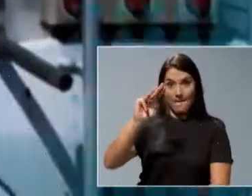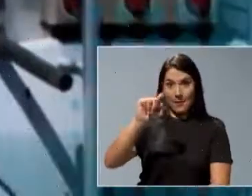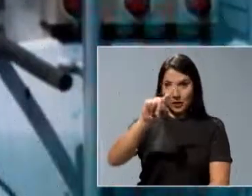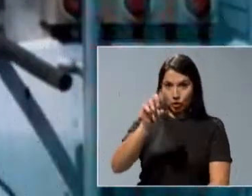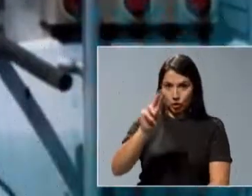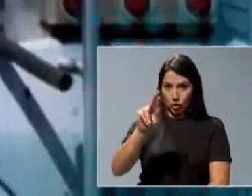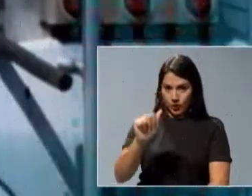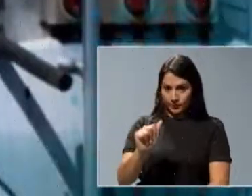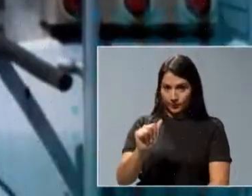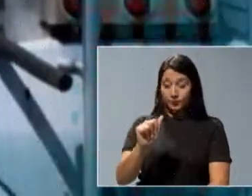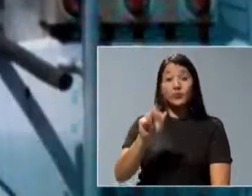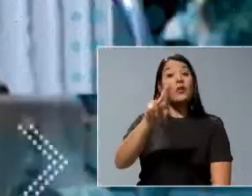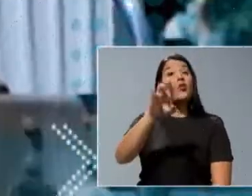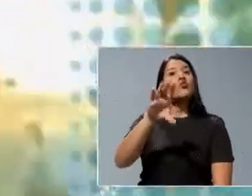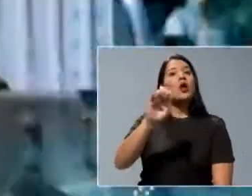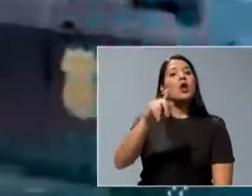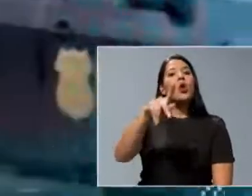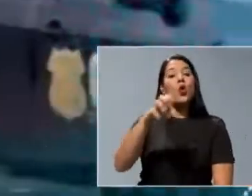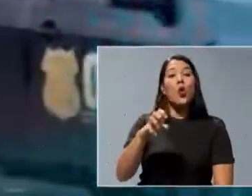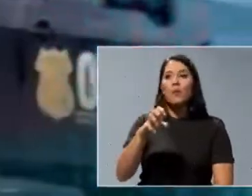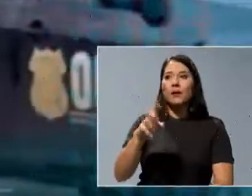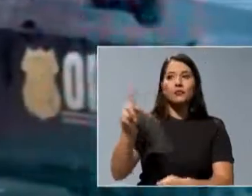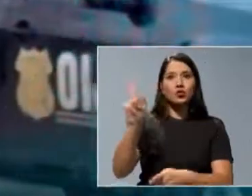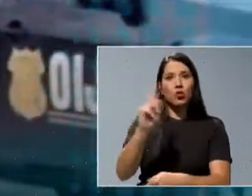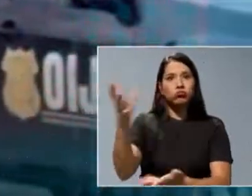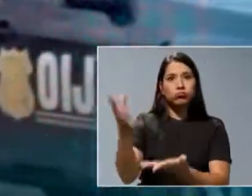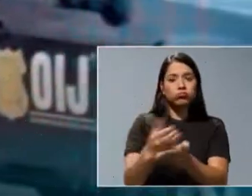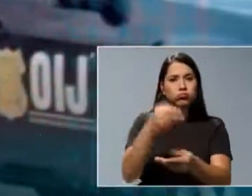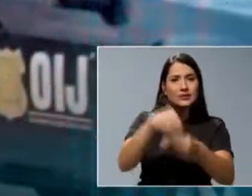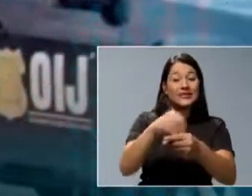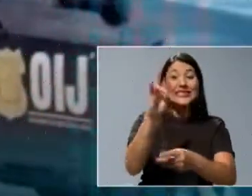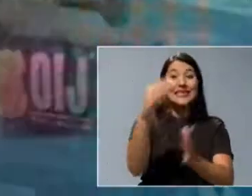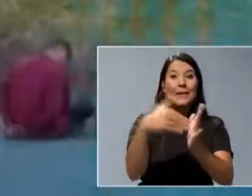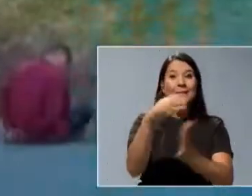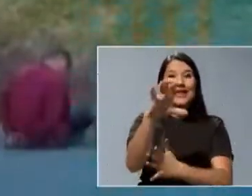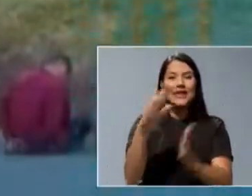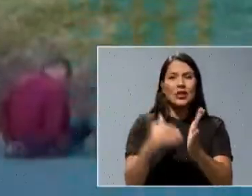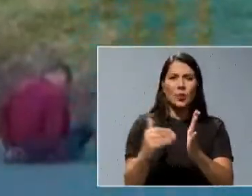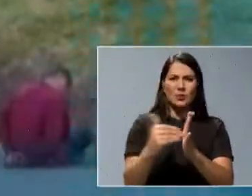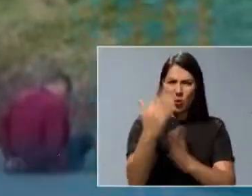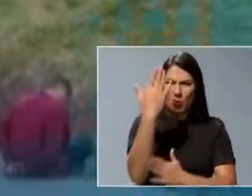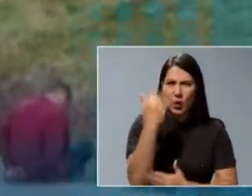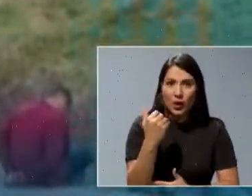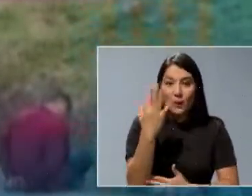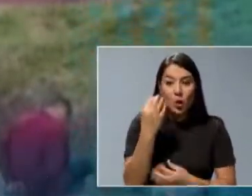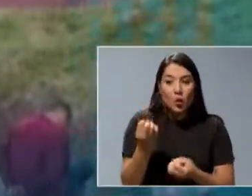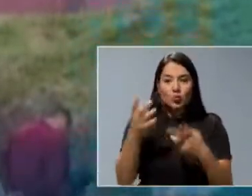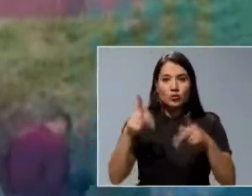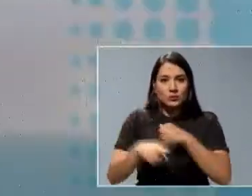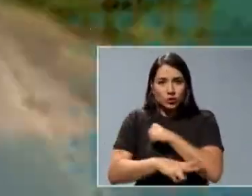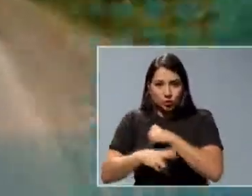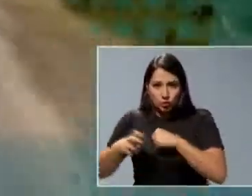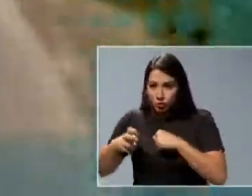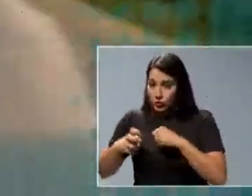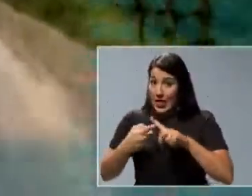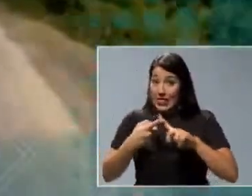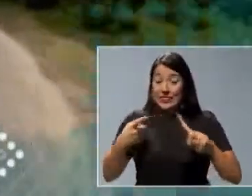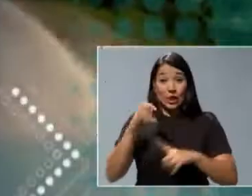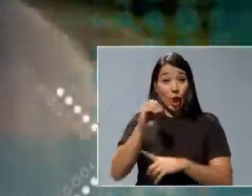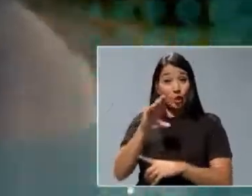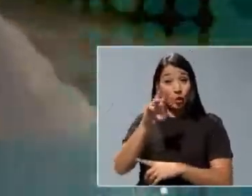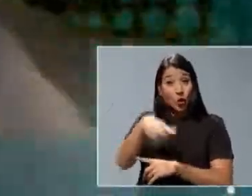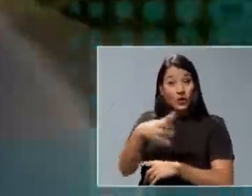Recope dejó de percibir 7.500 millones de colones por robo de combustible. Las tomas ilegales se dispararon desde octubre del